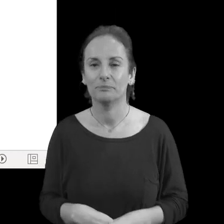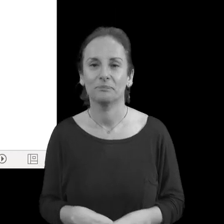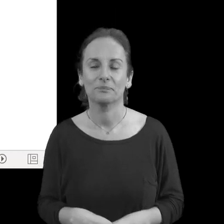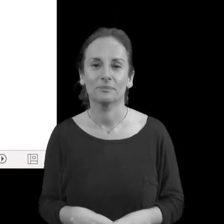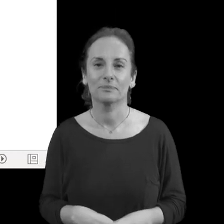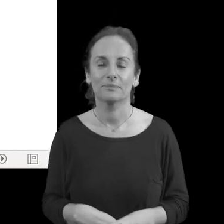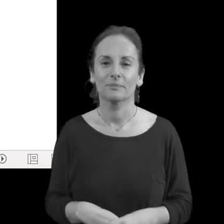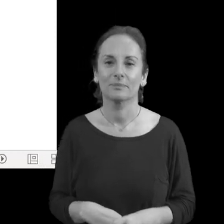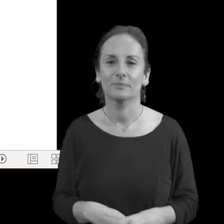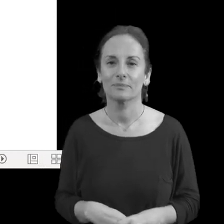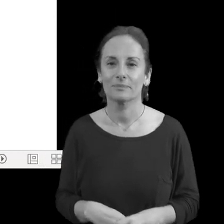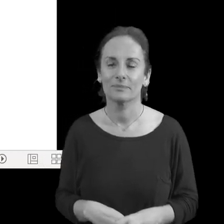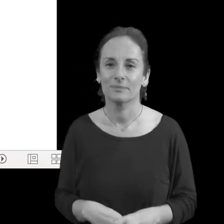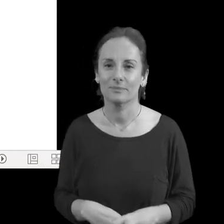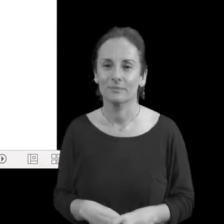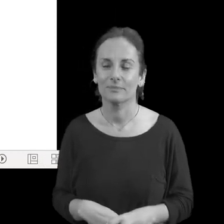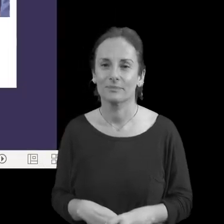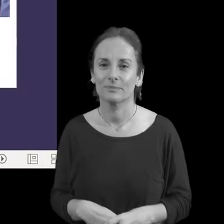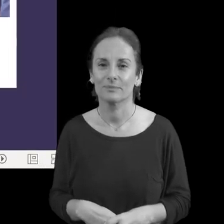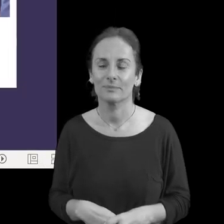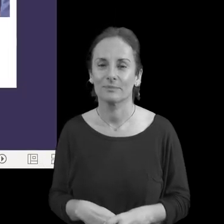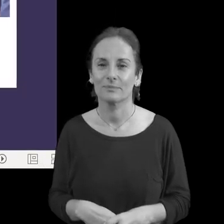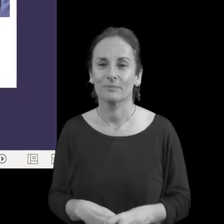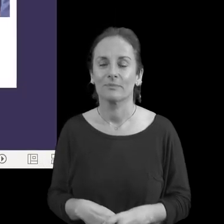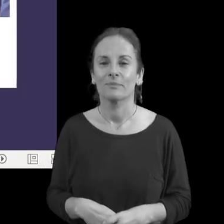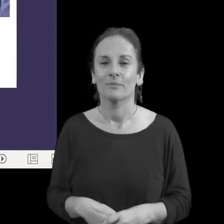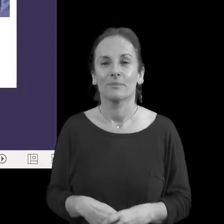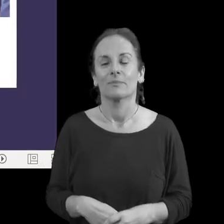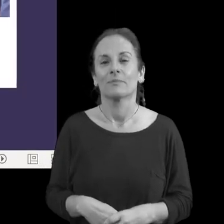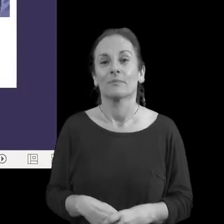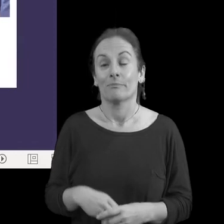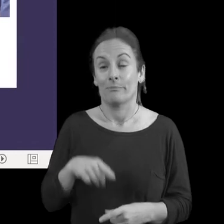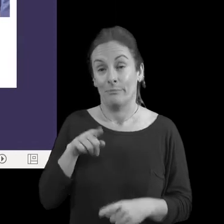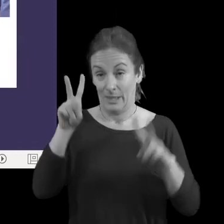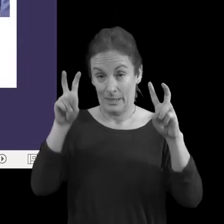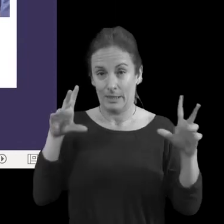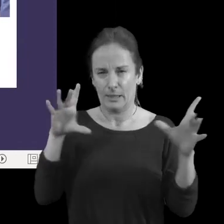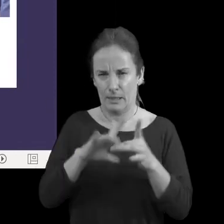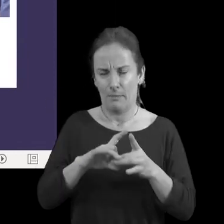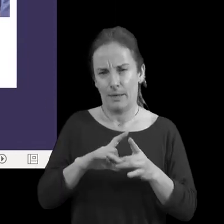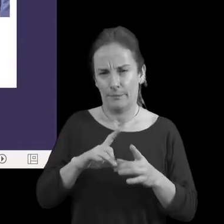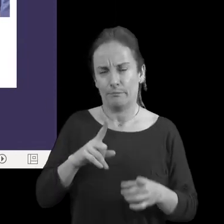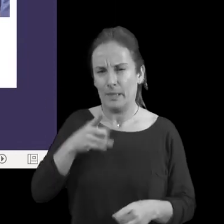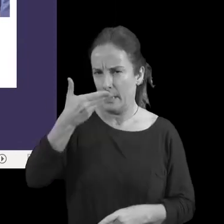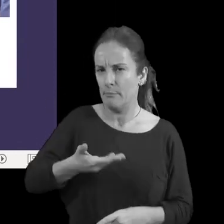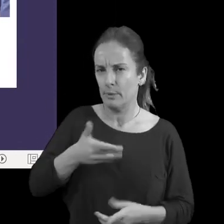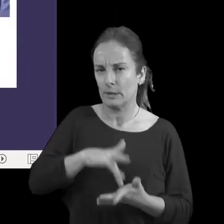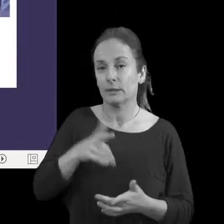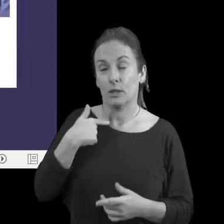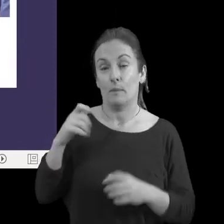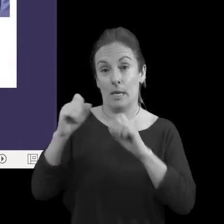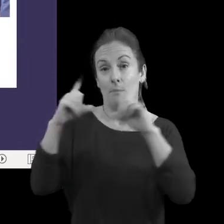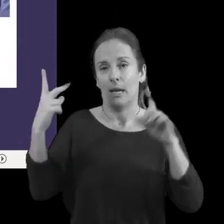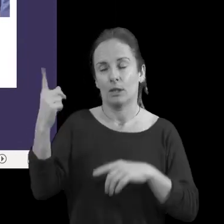Y en este sentido, creo que nos sucede una cosa importante también, y os traigo aquí dos imágenes de, bueno, precisamente del orgullo